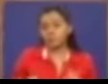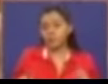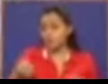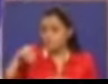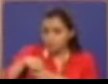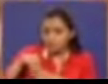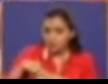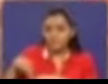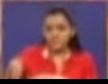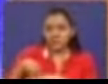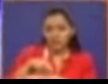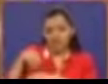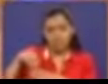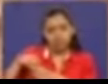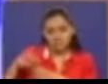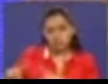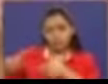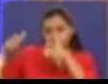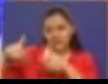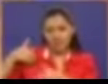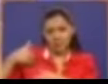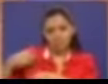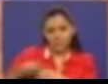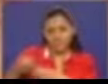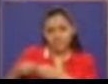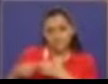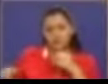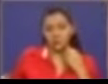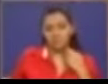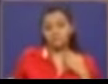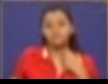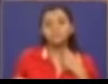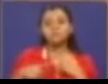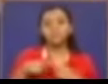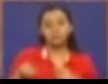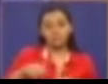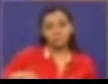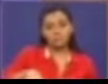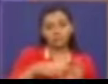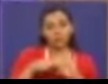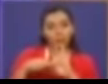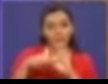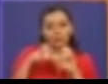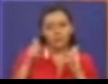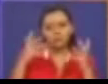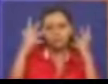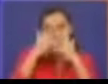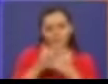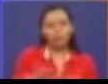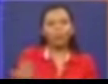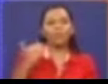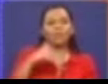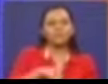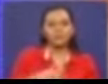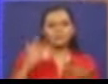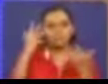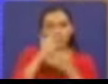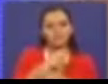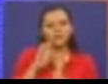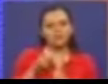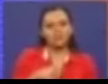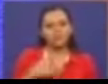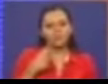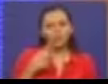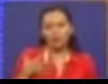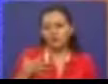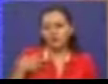la propia Secretaría Nacional de Inteligencia. Entonces, compañeros, nos tratan de engañar nuevamente, nos tratan de quitar